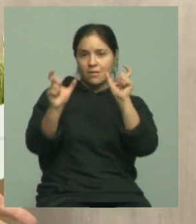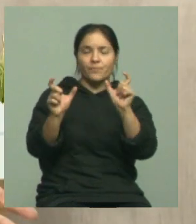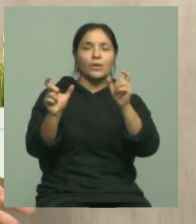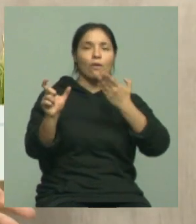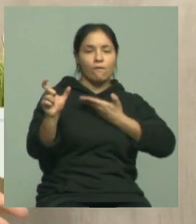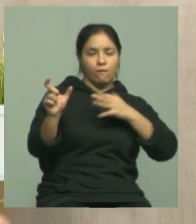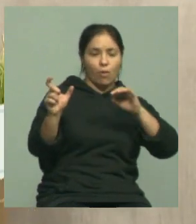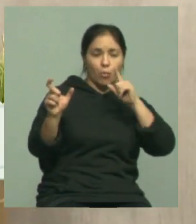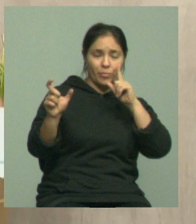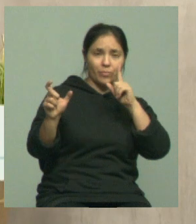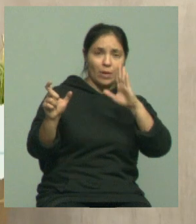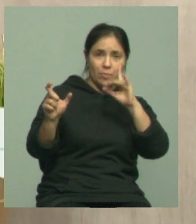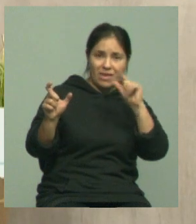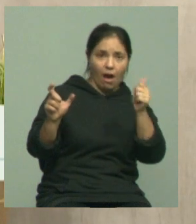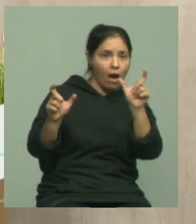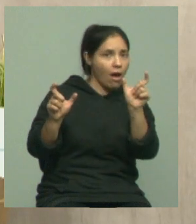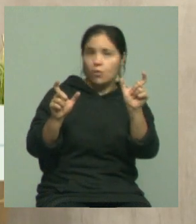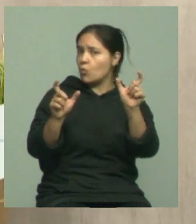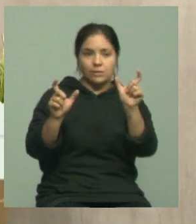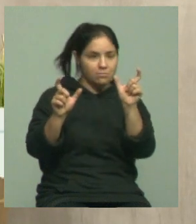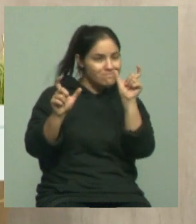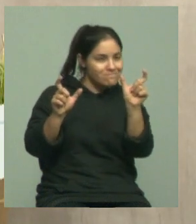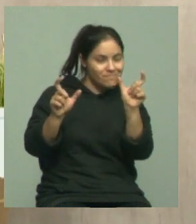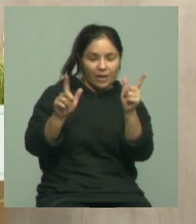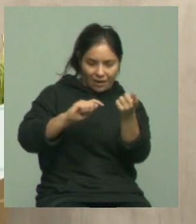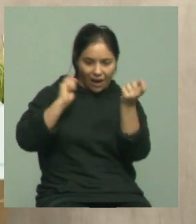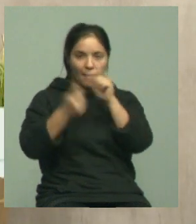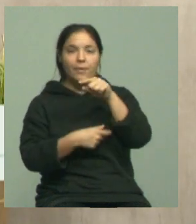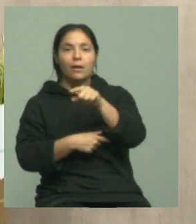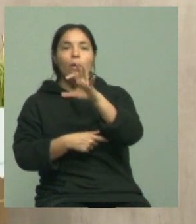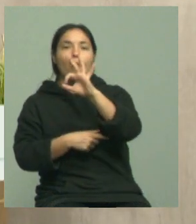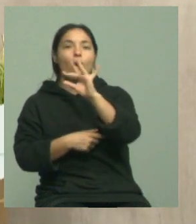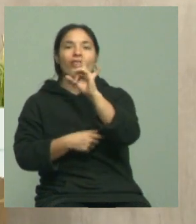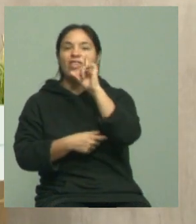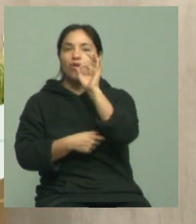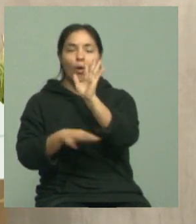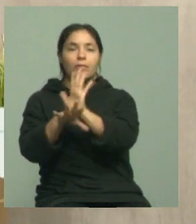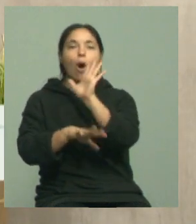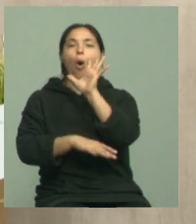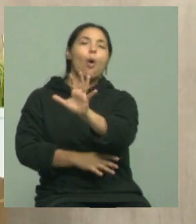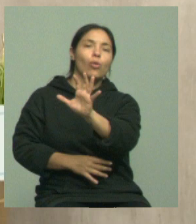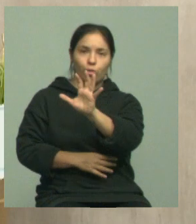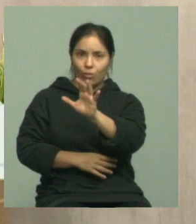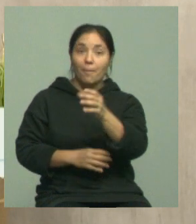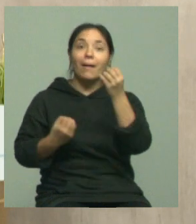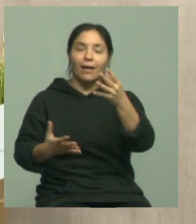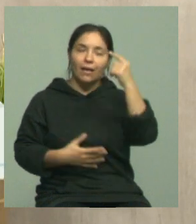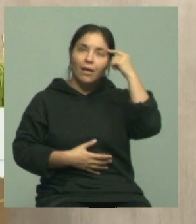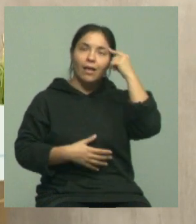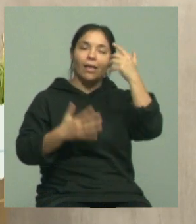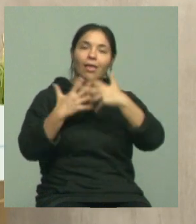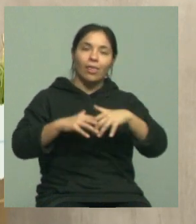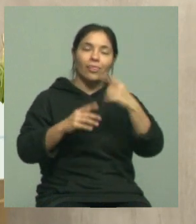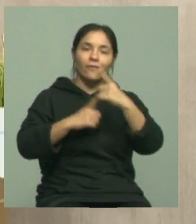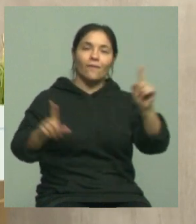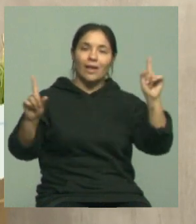está buenísimo que se hable de eso, pero quizás cambiarlo, revertirlo para mentalmente pensarlo distinto. Estamos hablando de